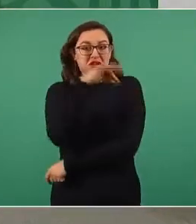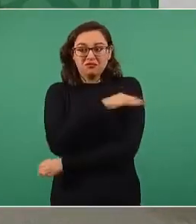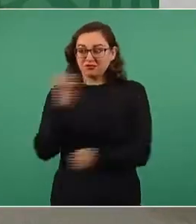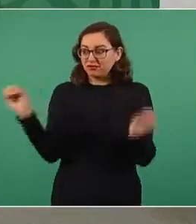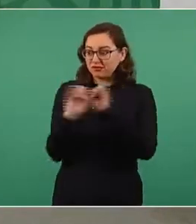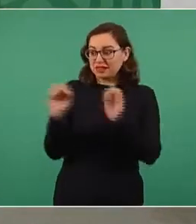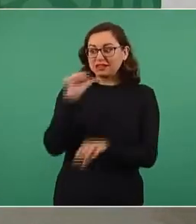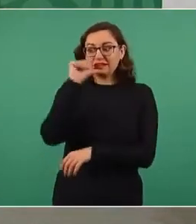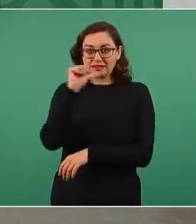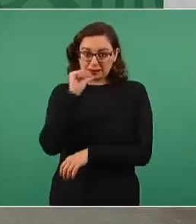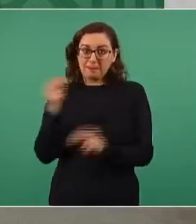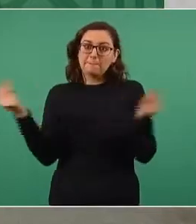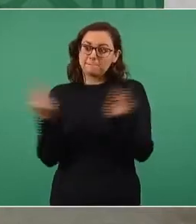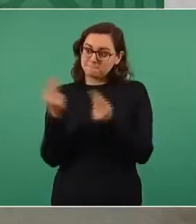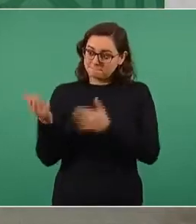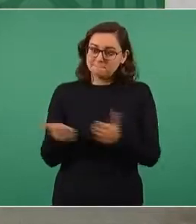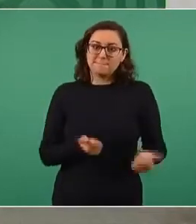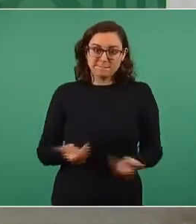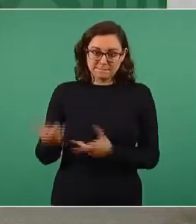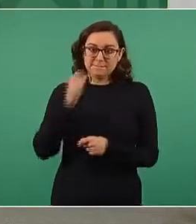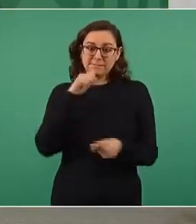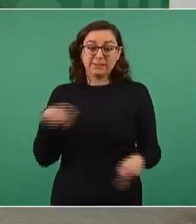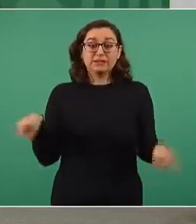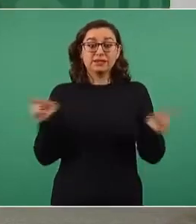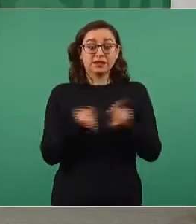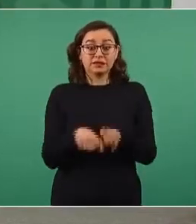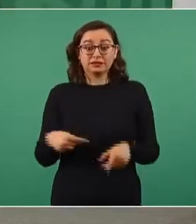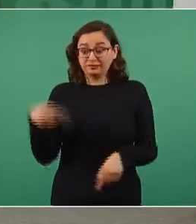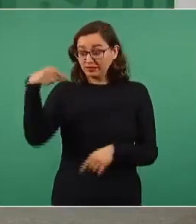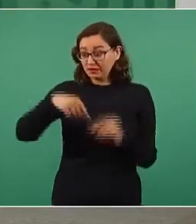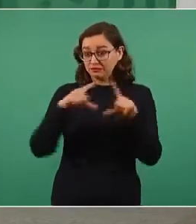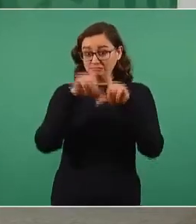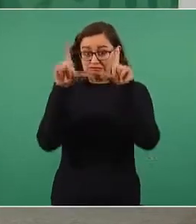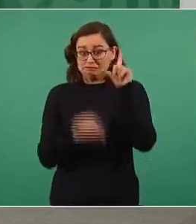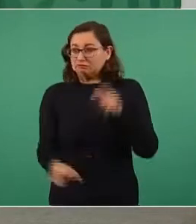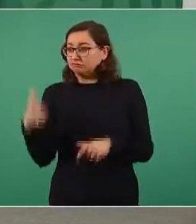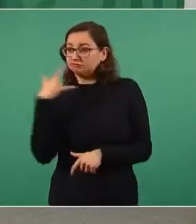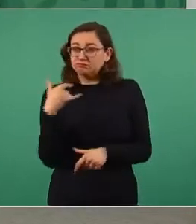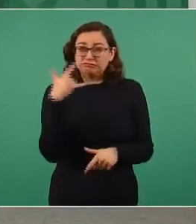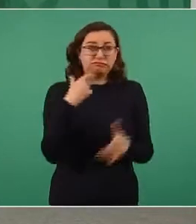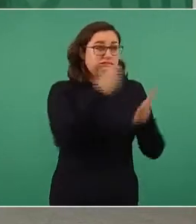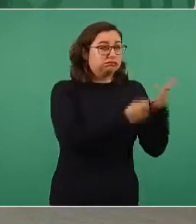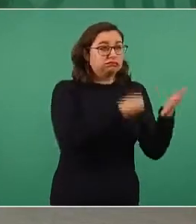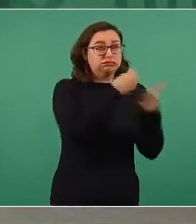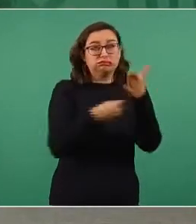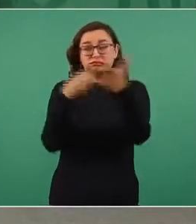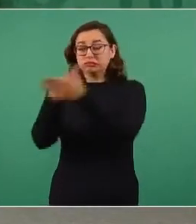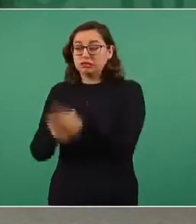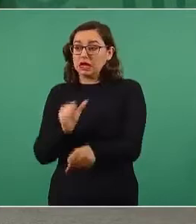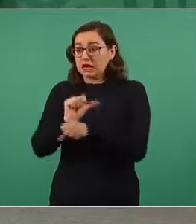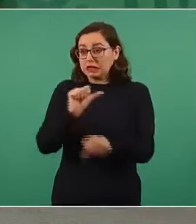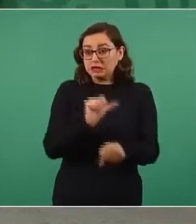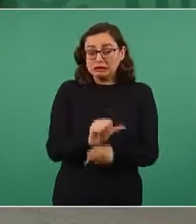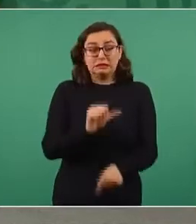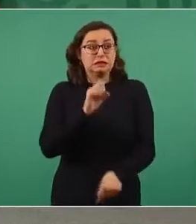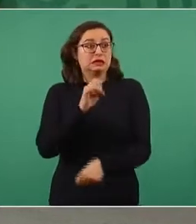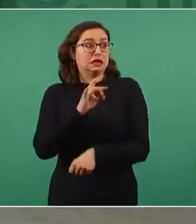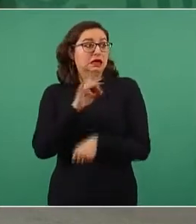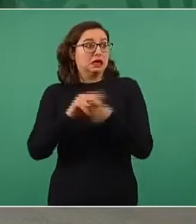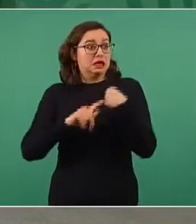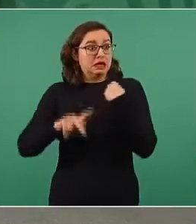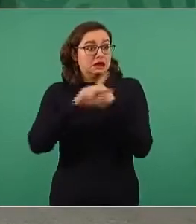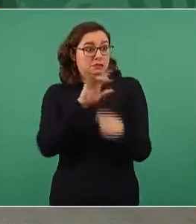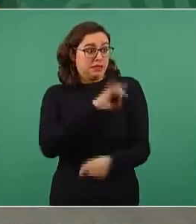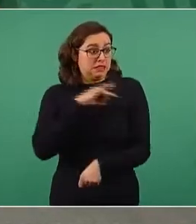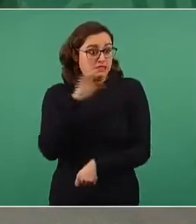vacunas. A nosotros nos ha costado un trabajo enorme. Lo mismo puedo decir de Argentina, de Chile, en fin. Entonces,